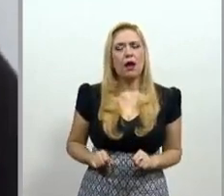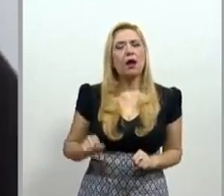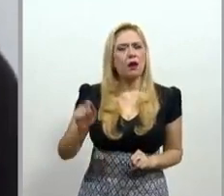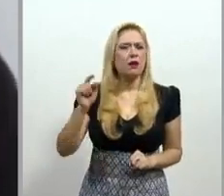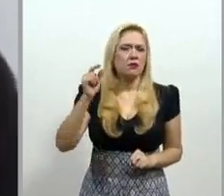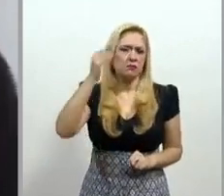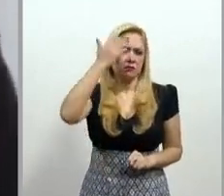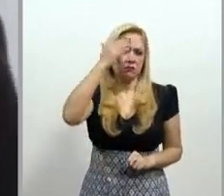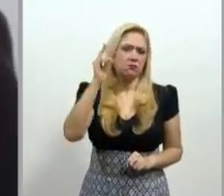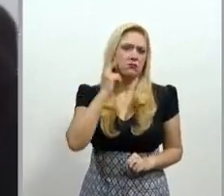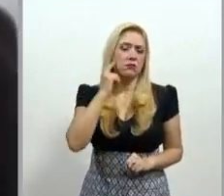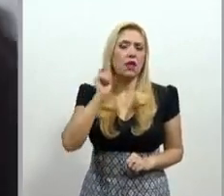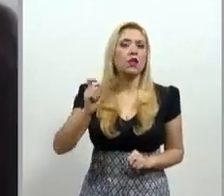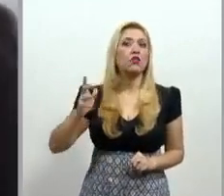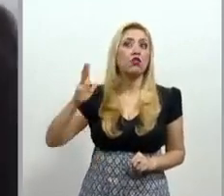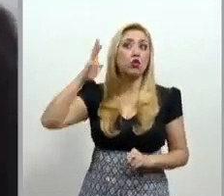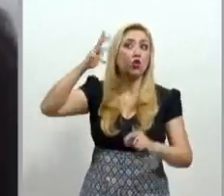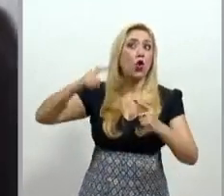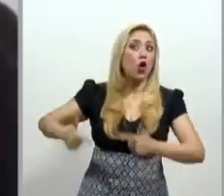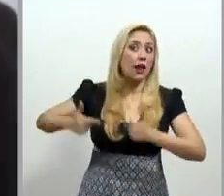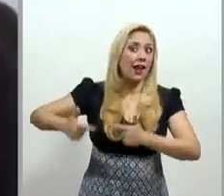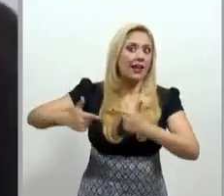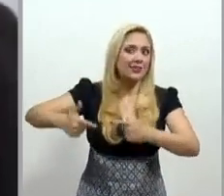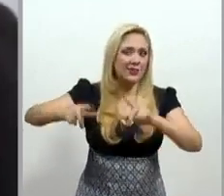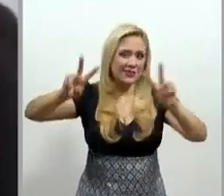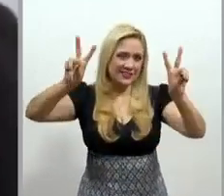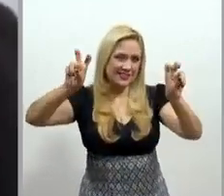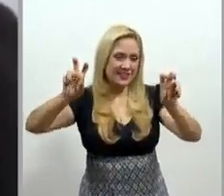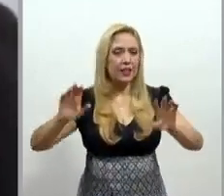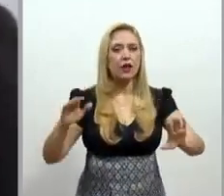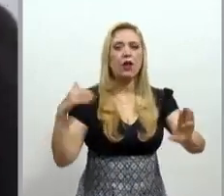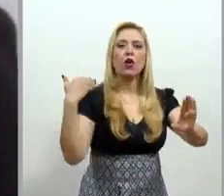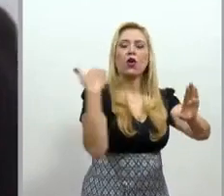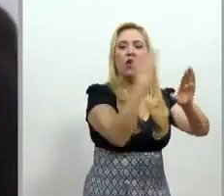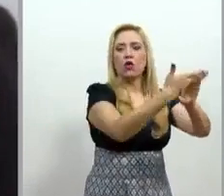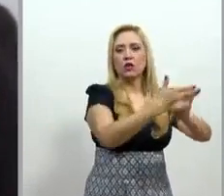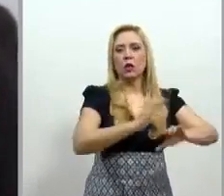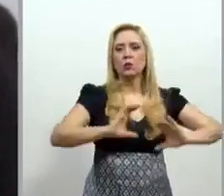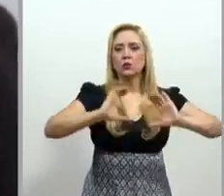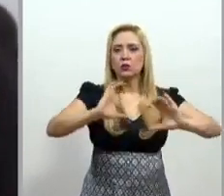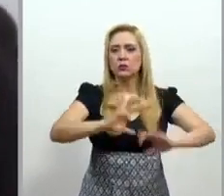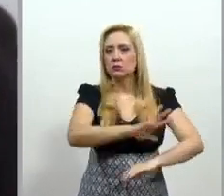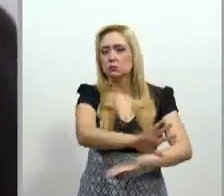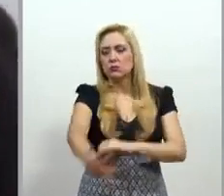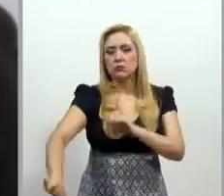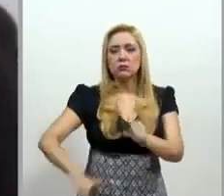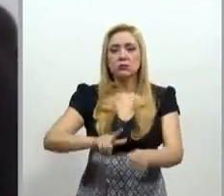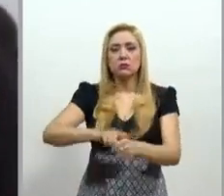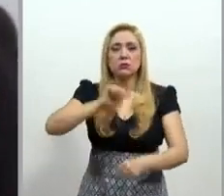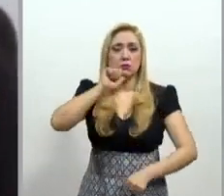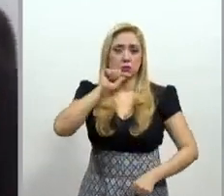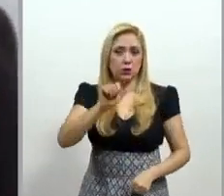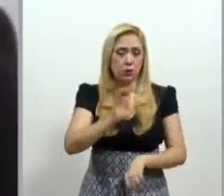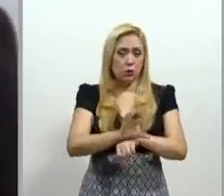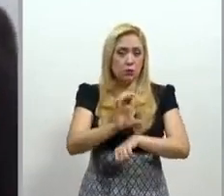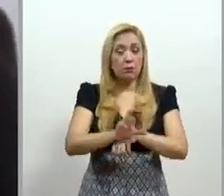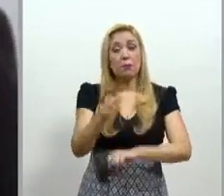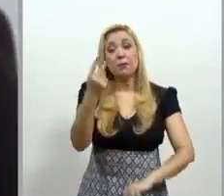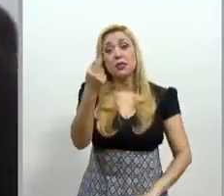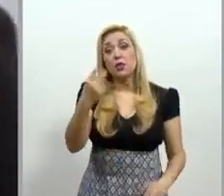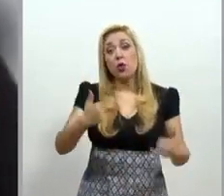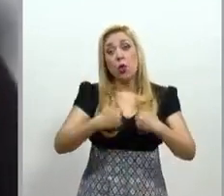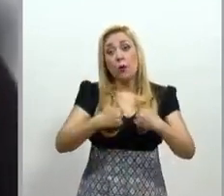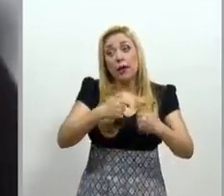conocido como el caso de las generaciones futuras contra el Ministerio de Ambiente de Colombia, en donde hubo 25 jóvenes demandantes,